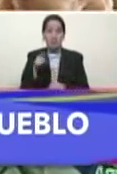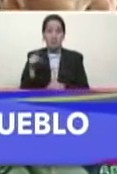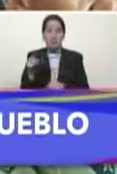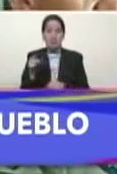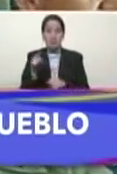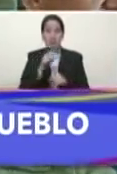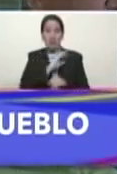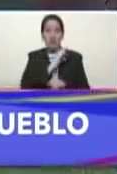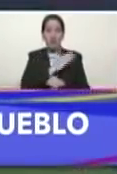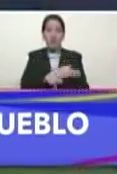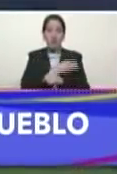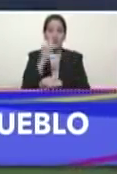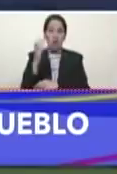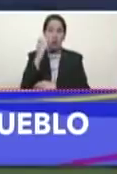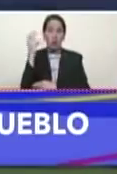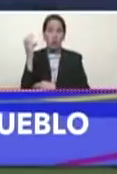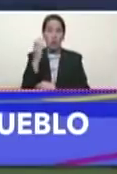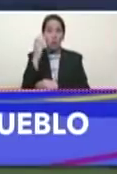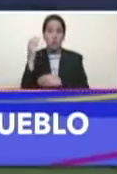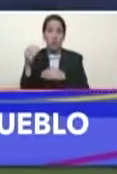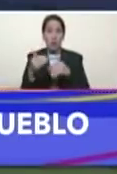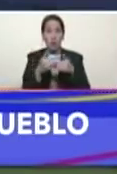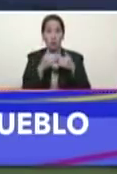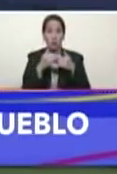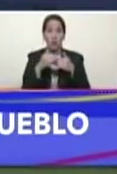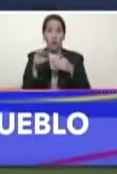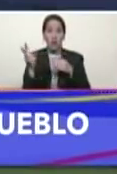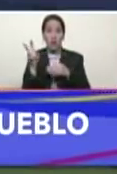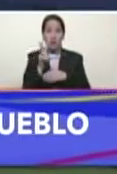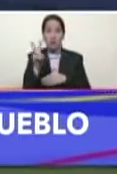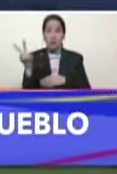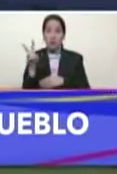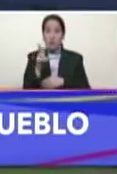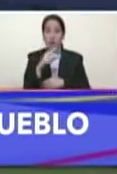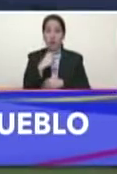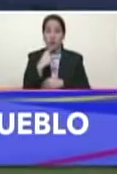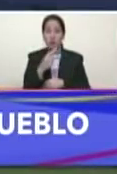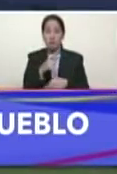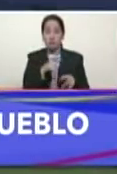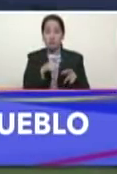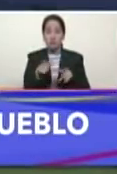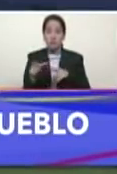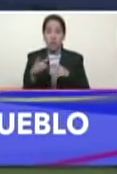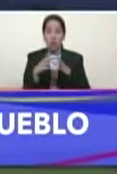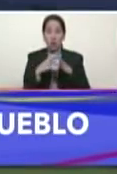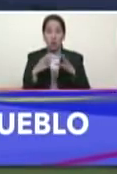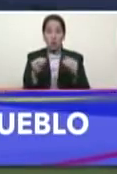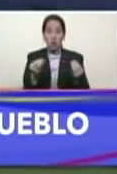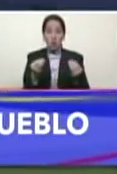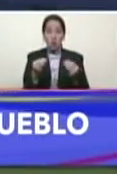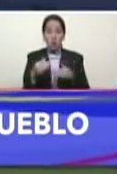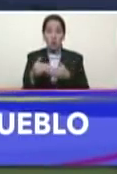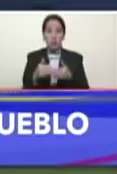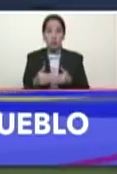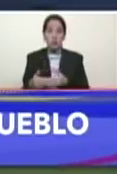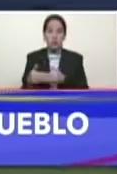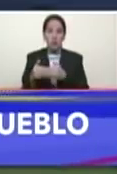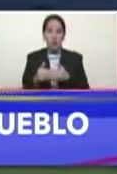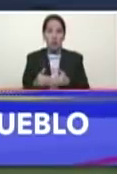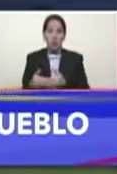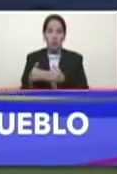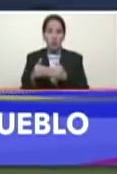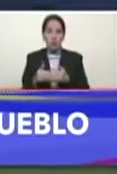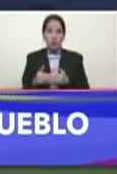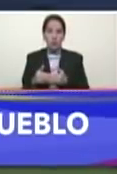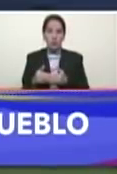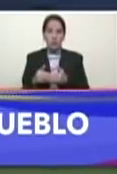criminales de Colombia contra Venezuela. Alerta, pues, alerta. Y todo es parte del plan del imperialismo norteamericano, sin lugar a